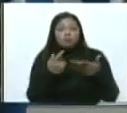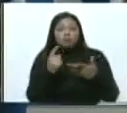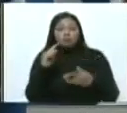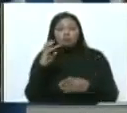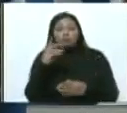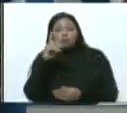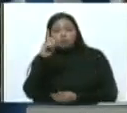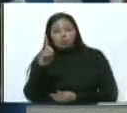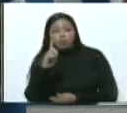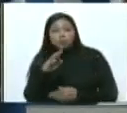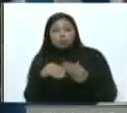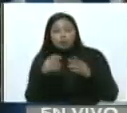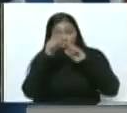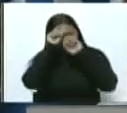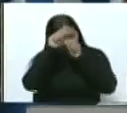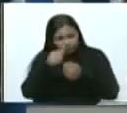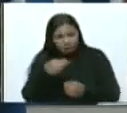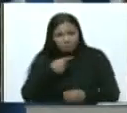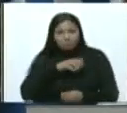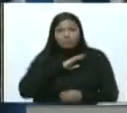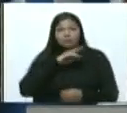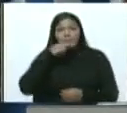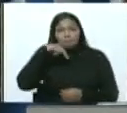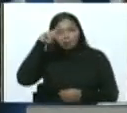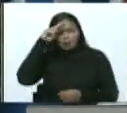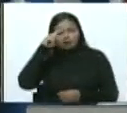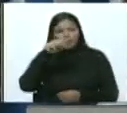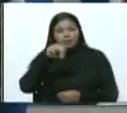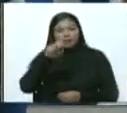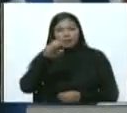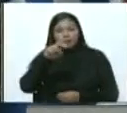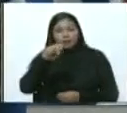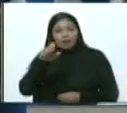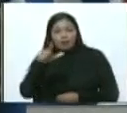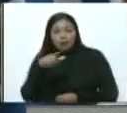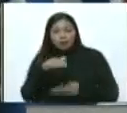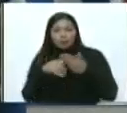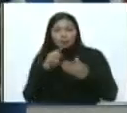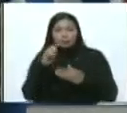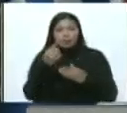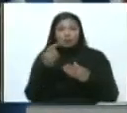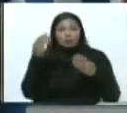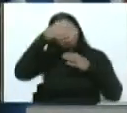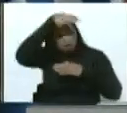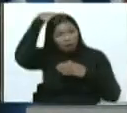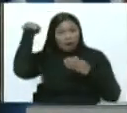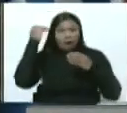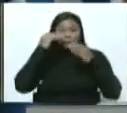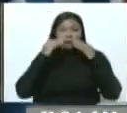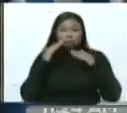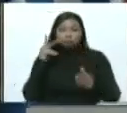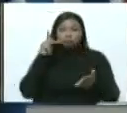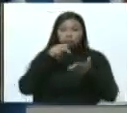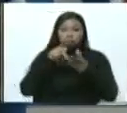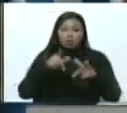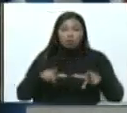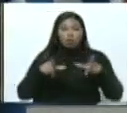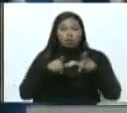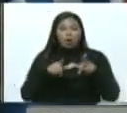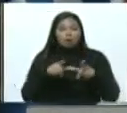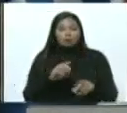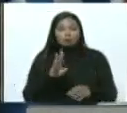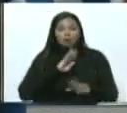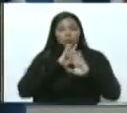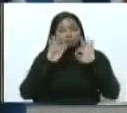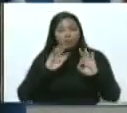y rindo homenaje a mi padre, Nemer Saab, uno de los primeros árabes libaneses que llegaron al sector Casco